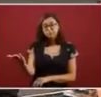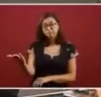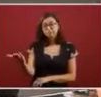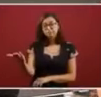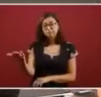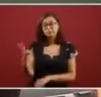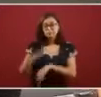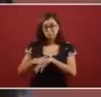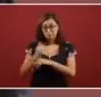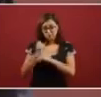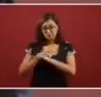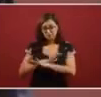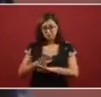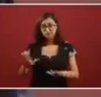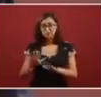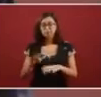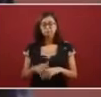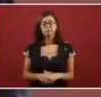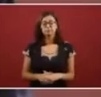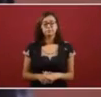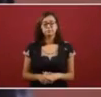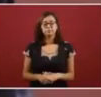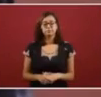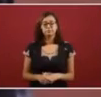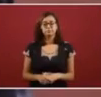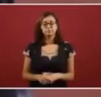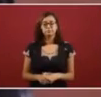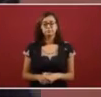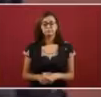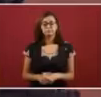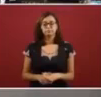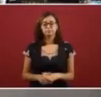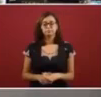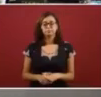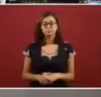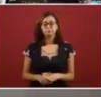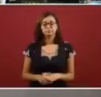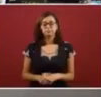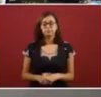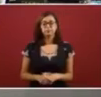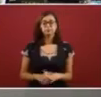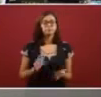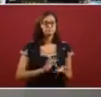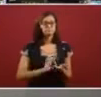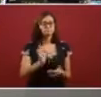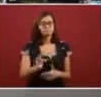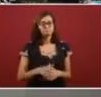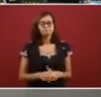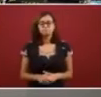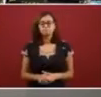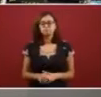permita conocer más sobre este tema, básicamente. Gracias.